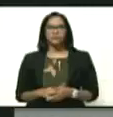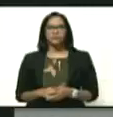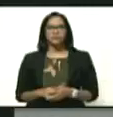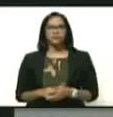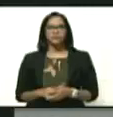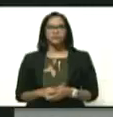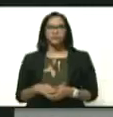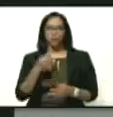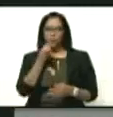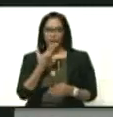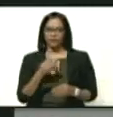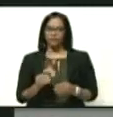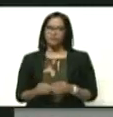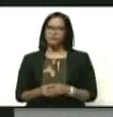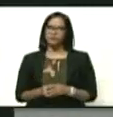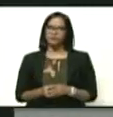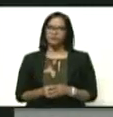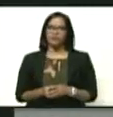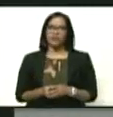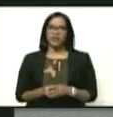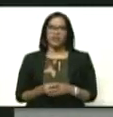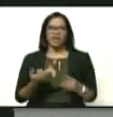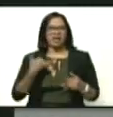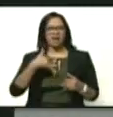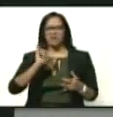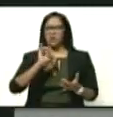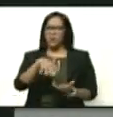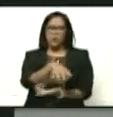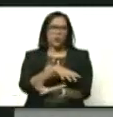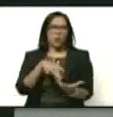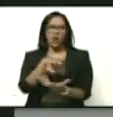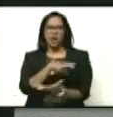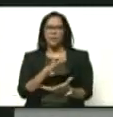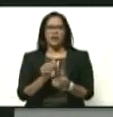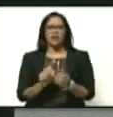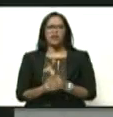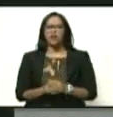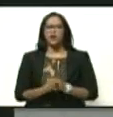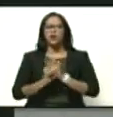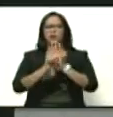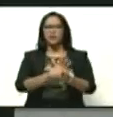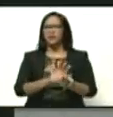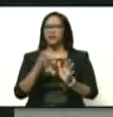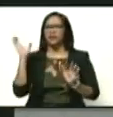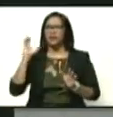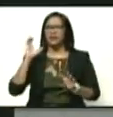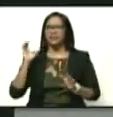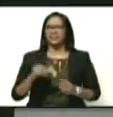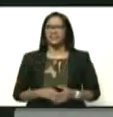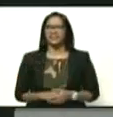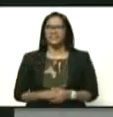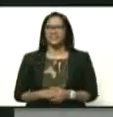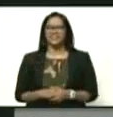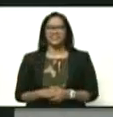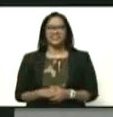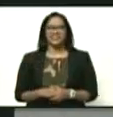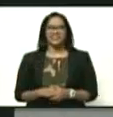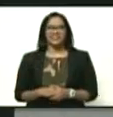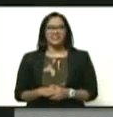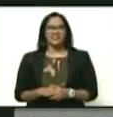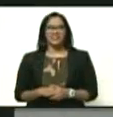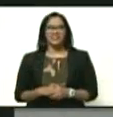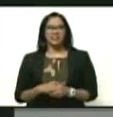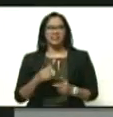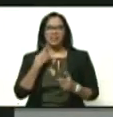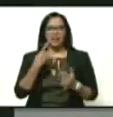fíjense hay un escándalo en rollo con con el escudo de caracas yo lo representa más